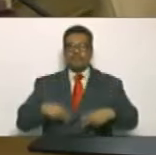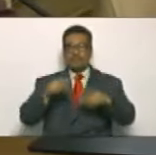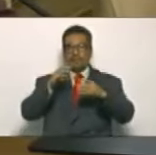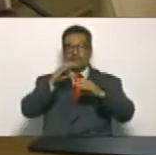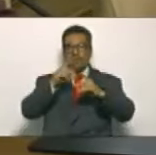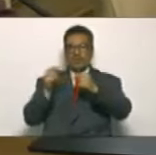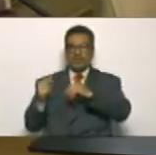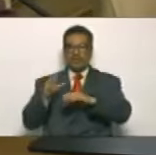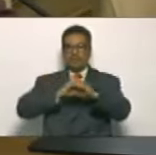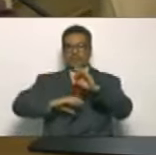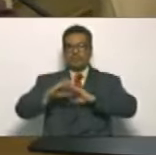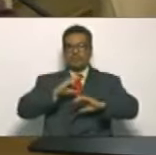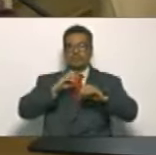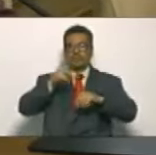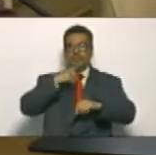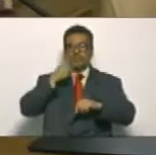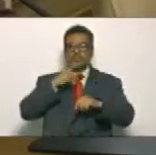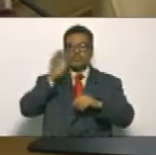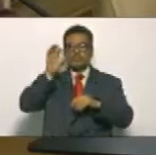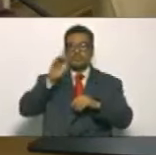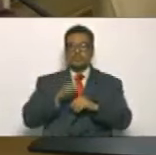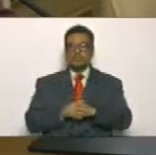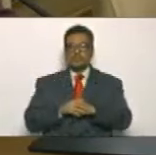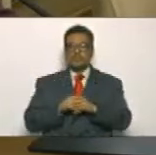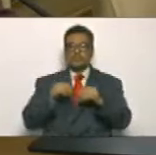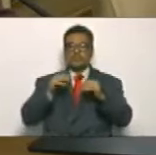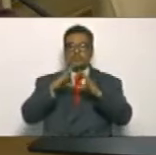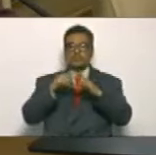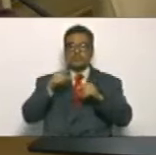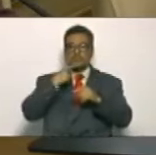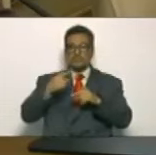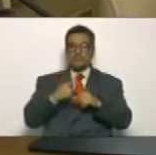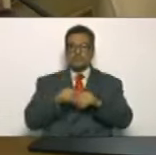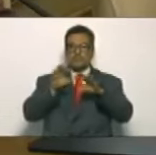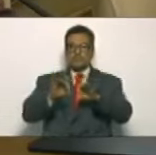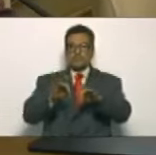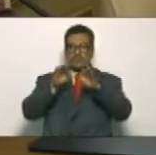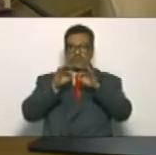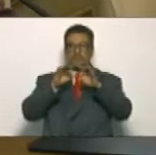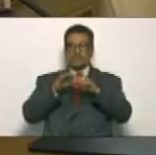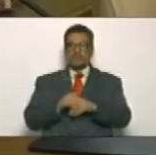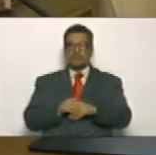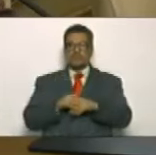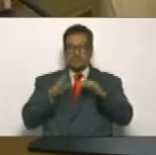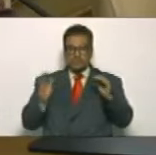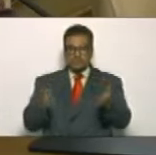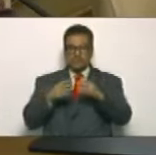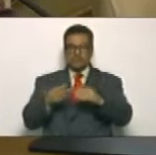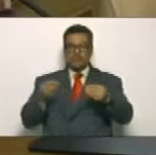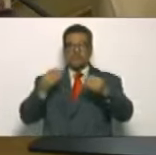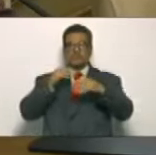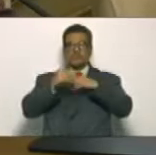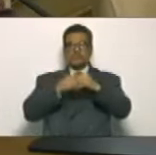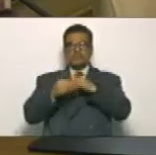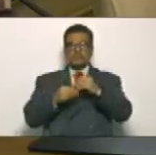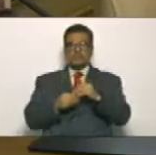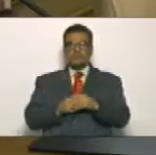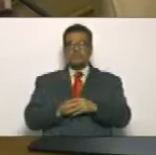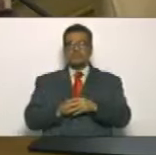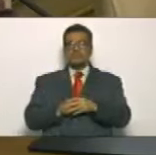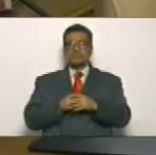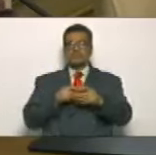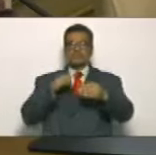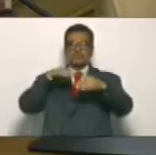económica, cultural y política del país, tomando en cuenta de forma especial la promoción e implementación de las medidas